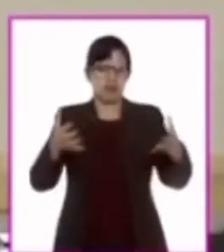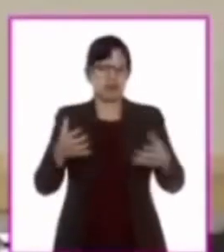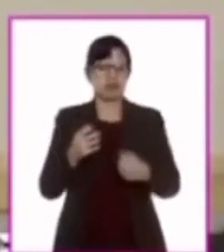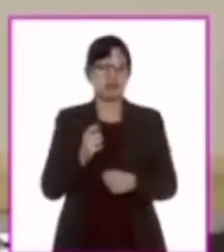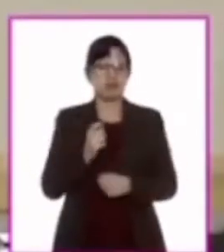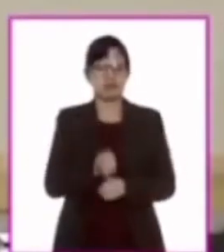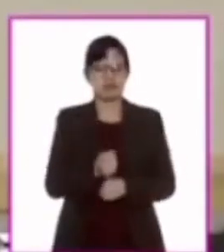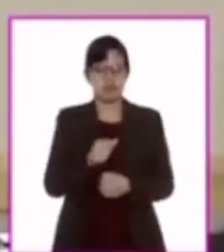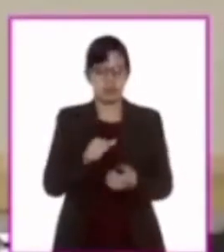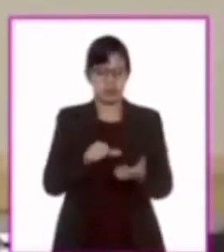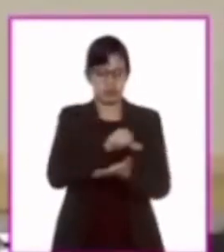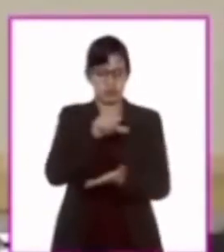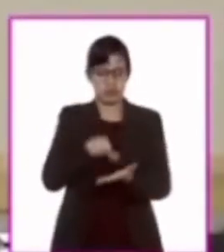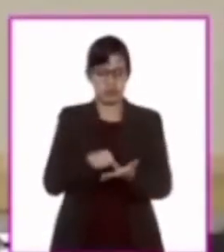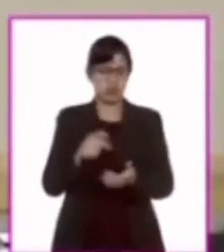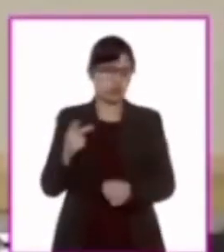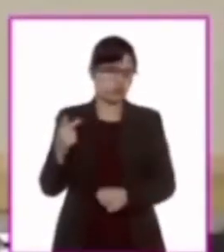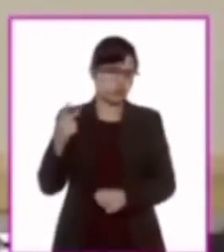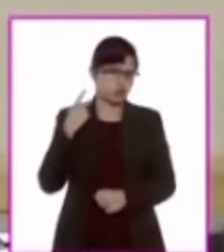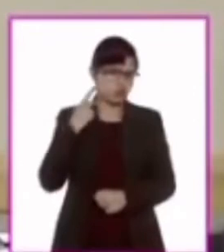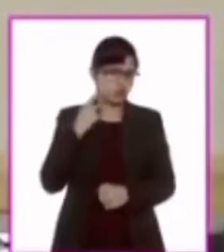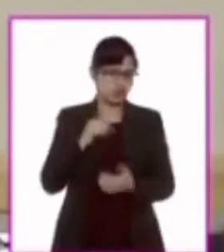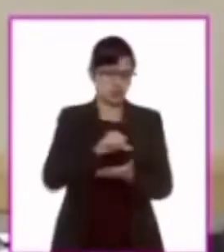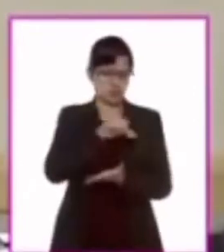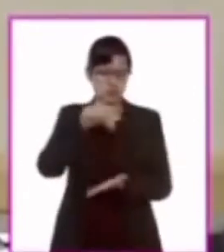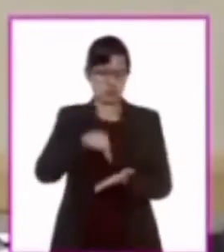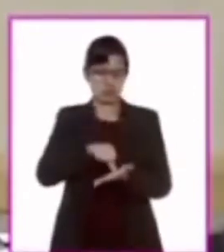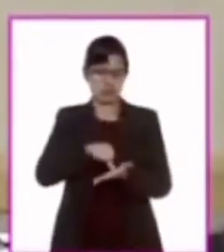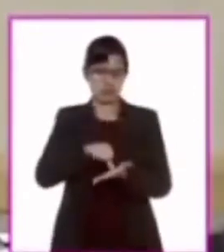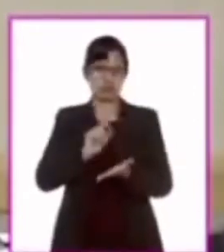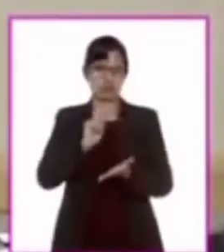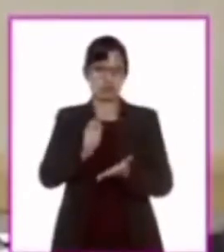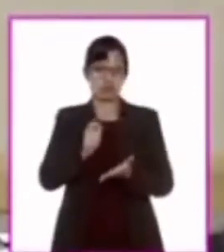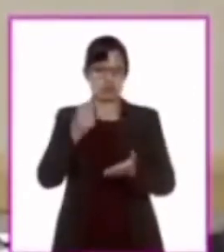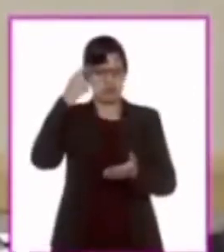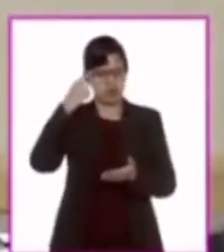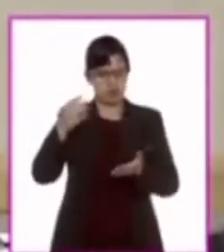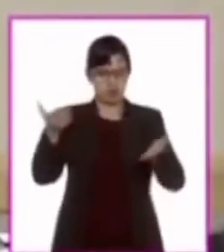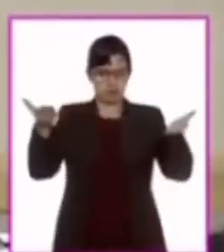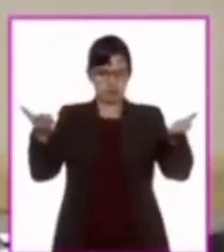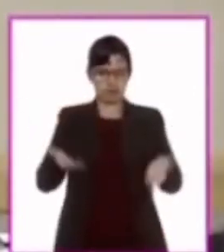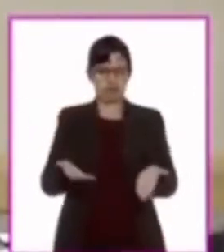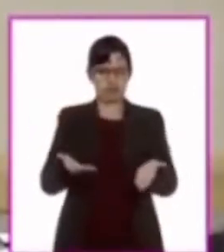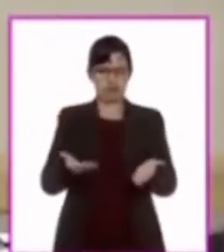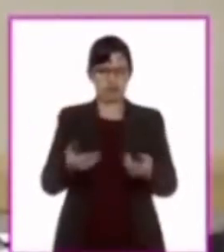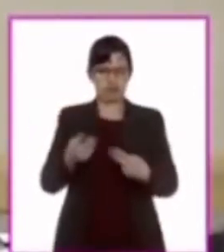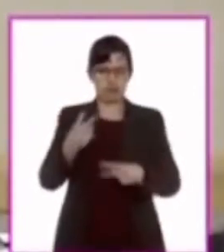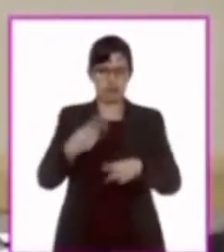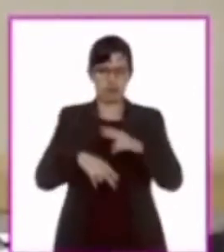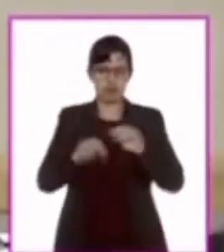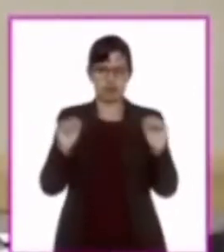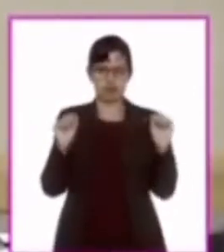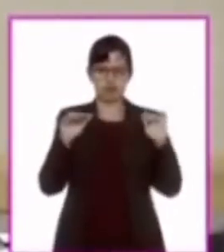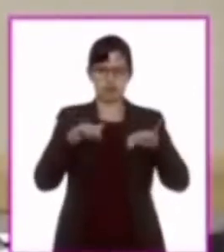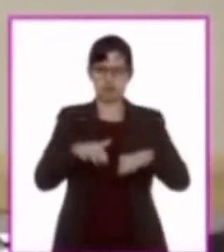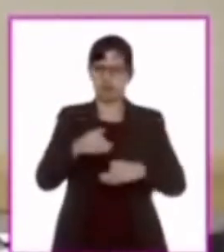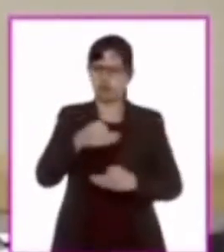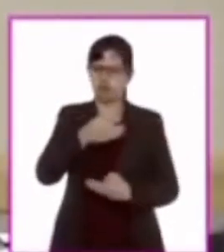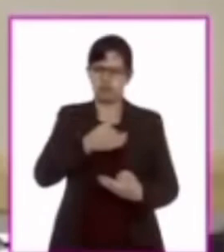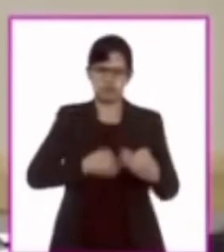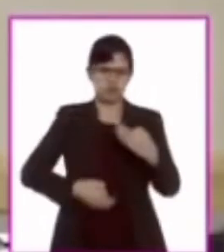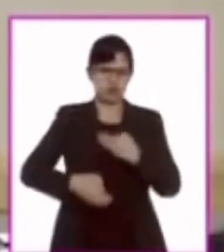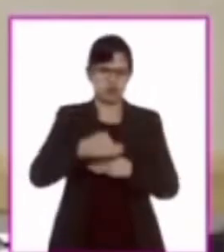ideológico hablo del centro como el punto de convergencia que implica la apuesta de todos los